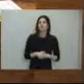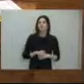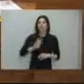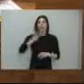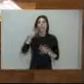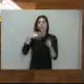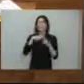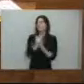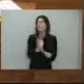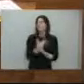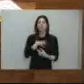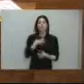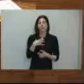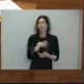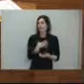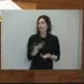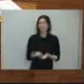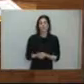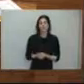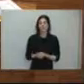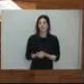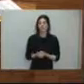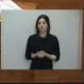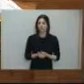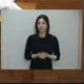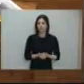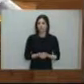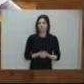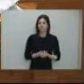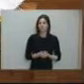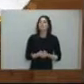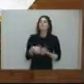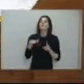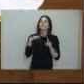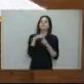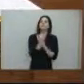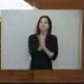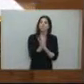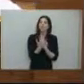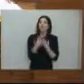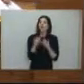escenario posible. Y ante este escenario,